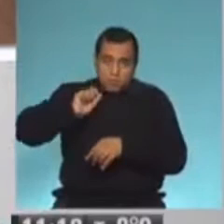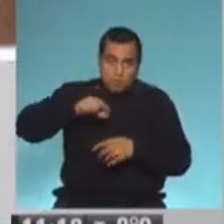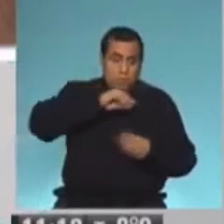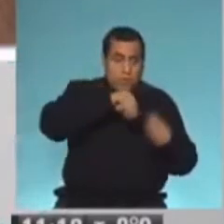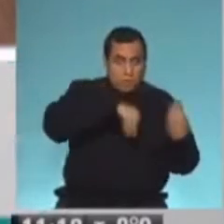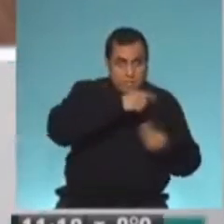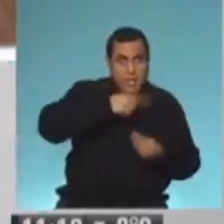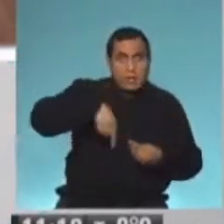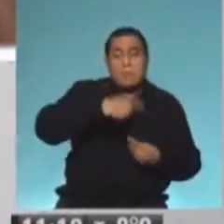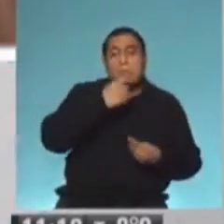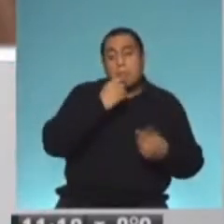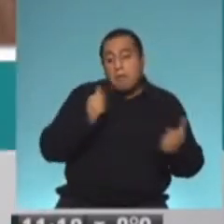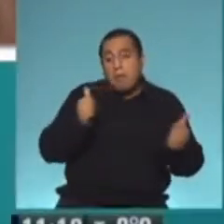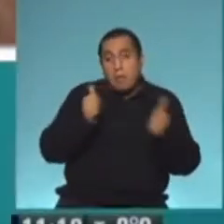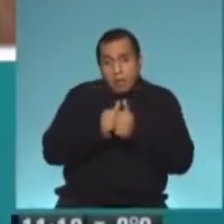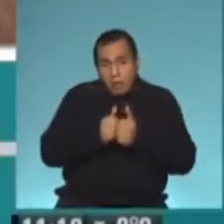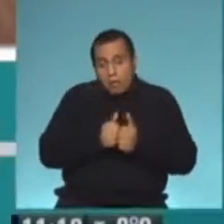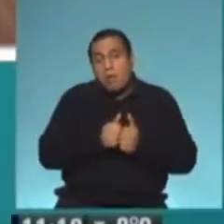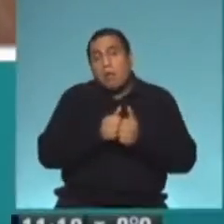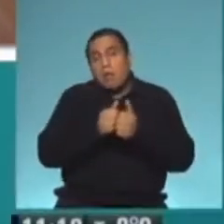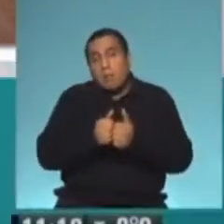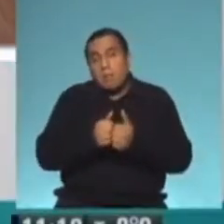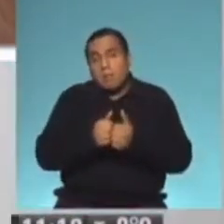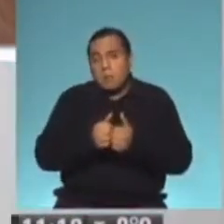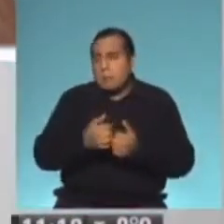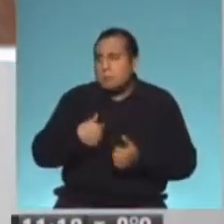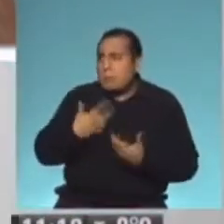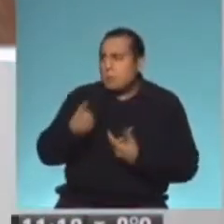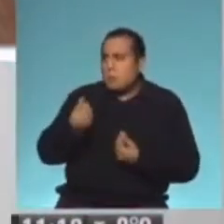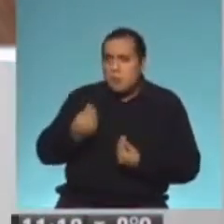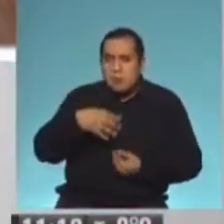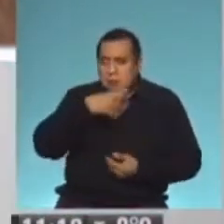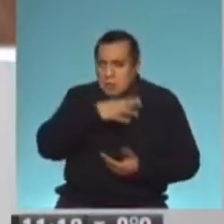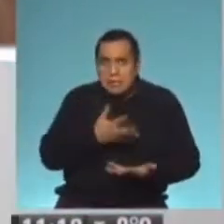veces acompañar a alguien no significa que puedas entender cómo ayudarlo.